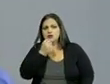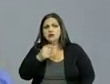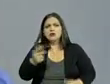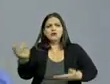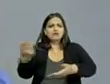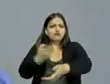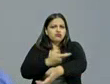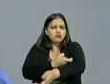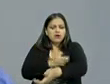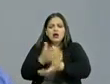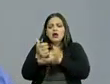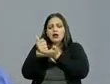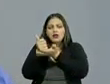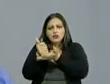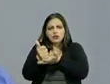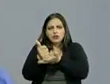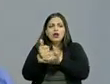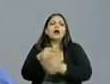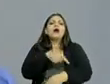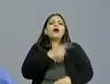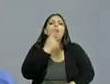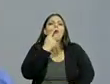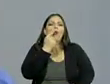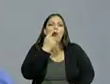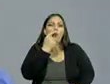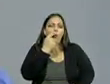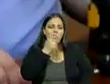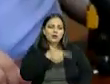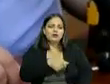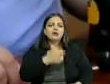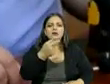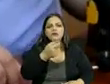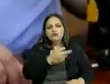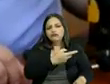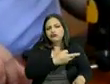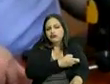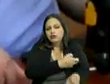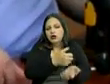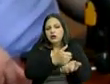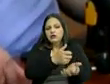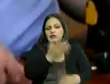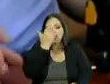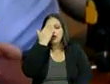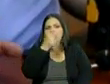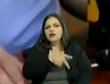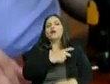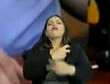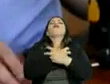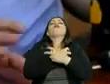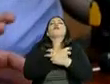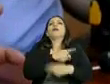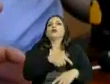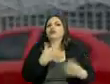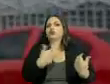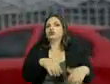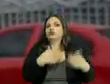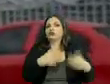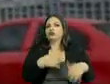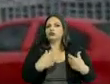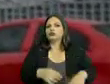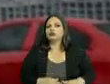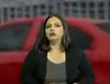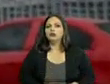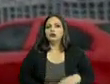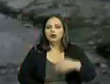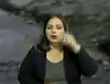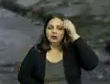vencer el producto que se consumió. De acuerdo a los galenos, el estado de ambos es crítico. Desde la